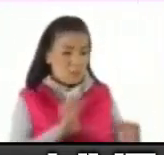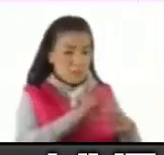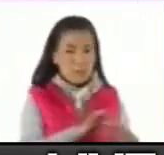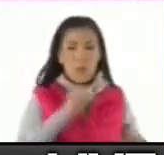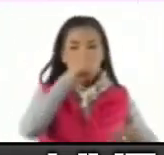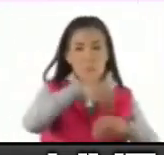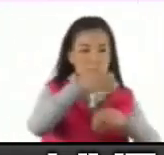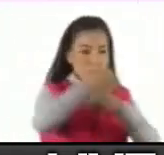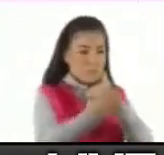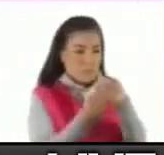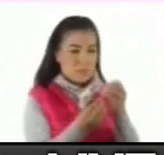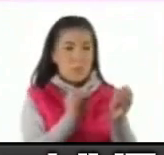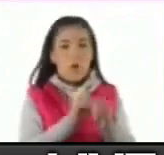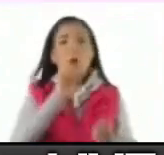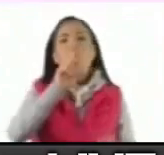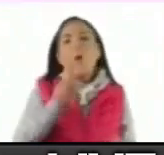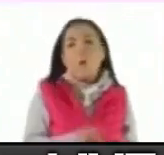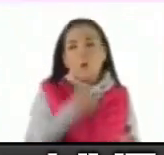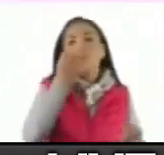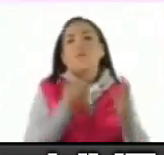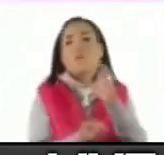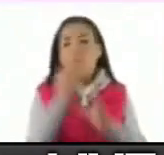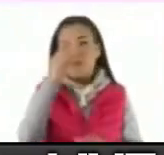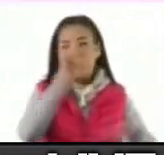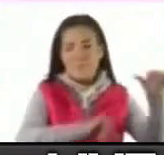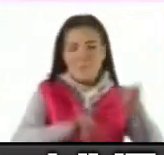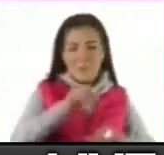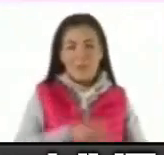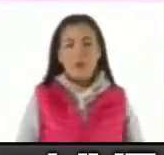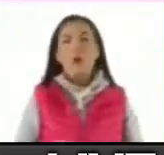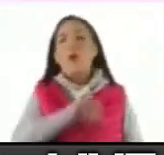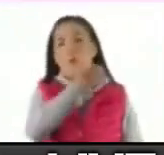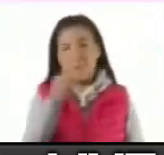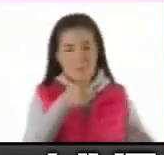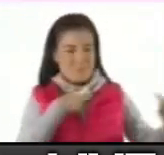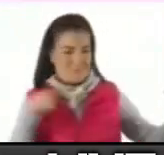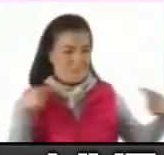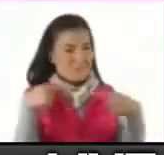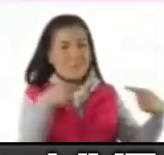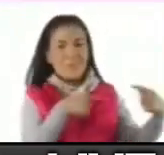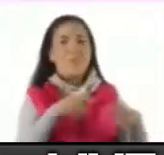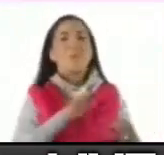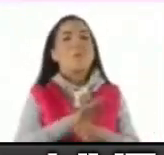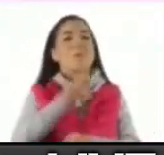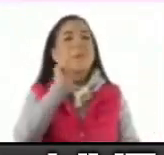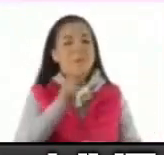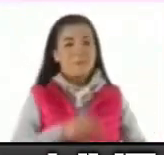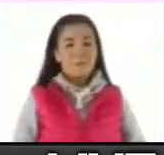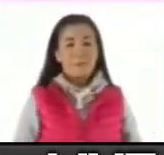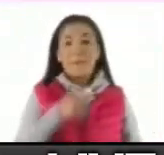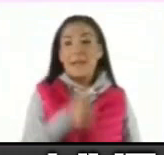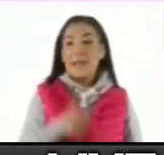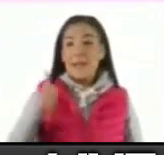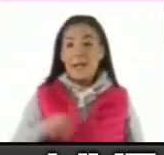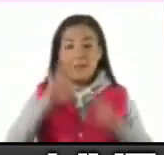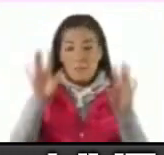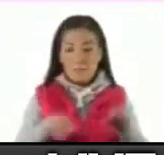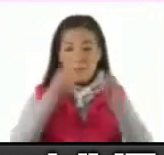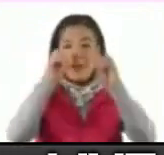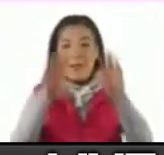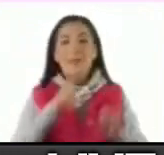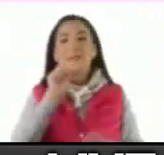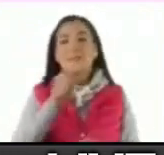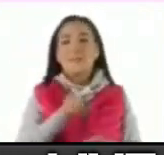dando lugar a nuevas sustancias. Realicemos el siguiente duelo. Cada uno realizará magia a través de las